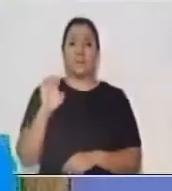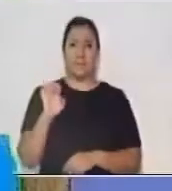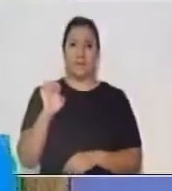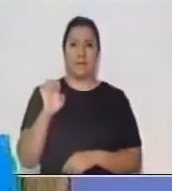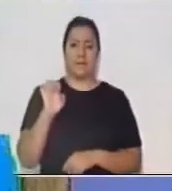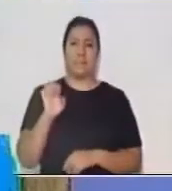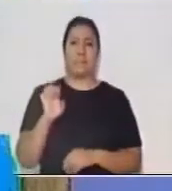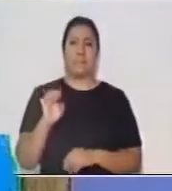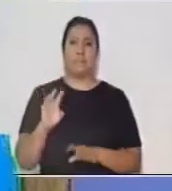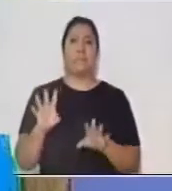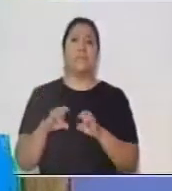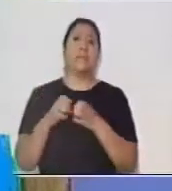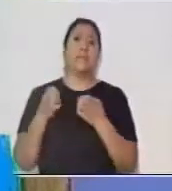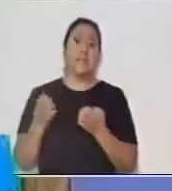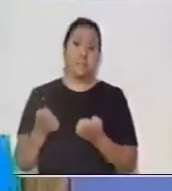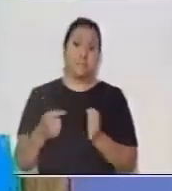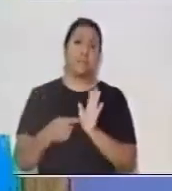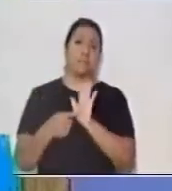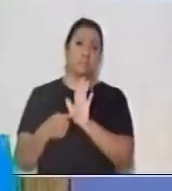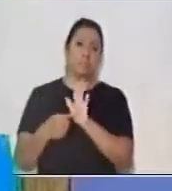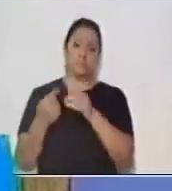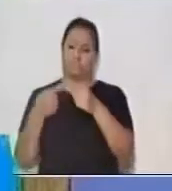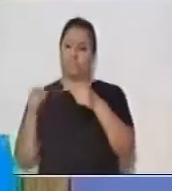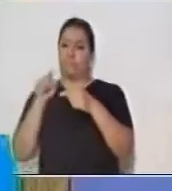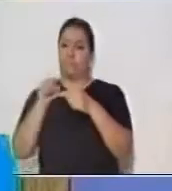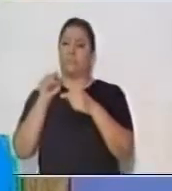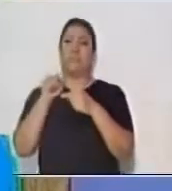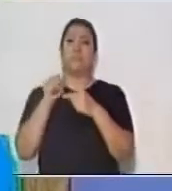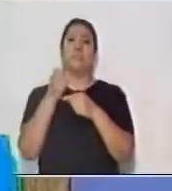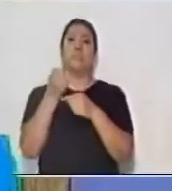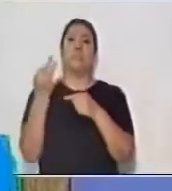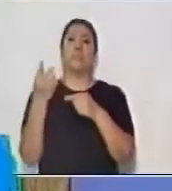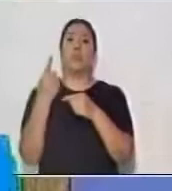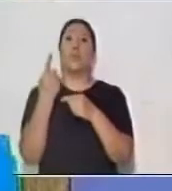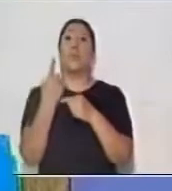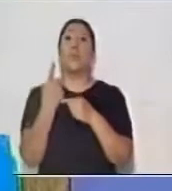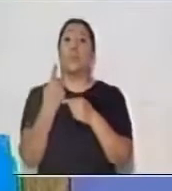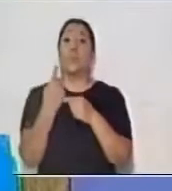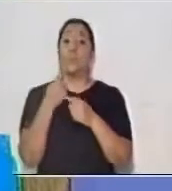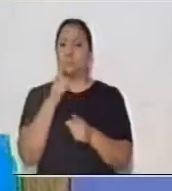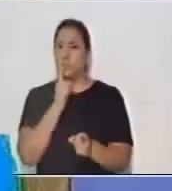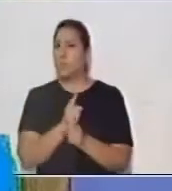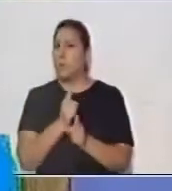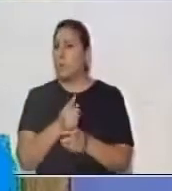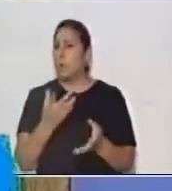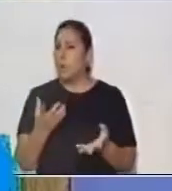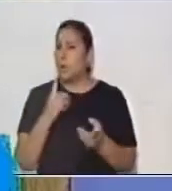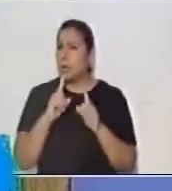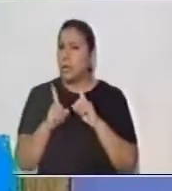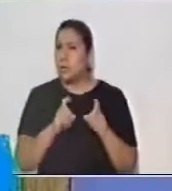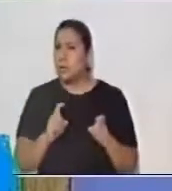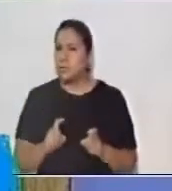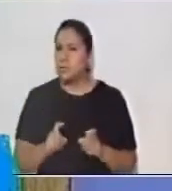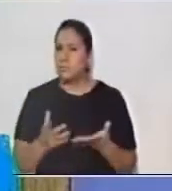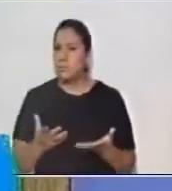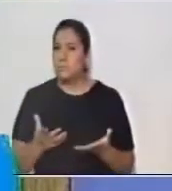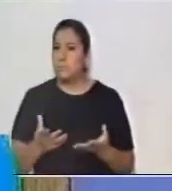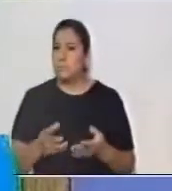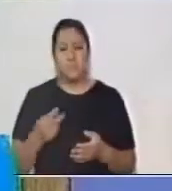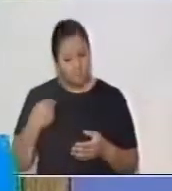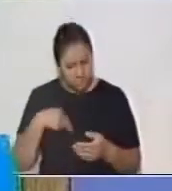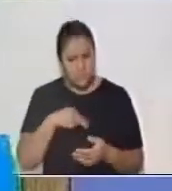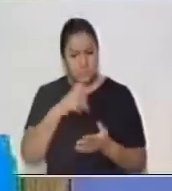Entonces, nos dicen que el exponente es 1. ¿Es correcto eso? Reescribámoslo en forma de